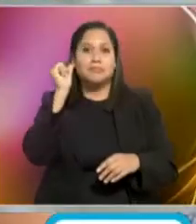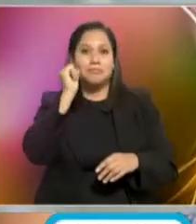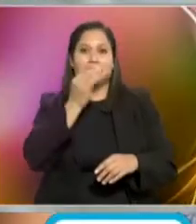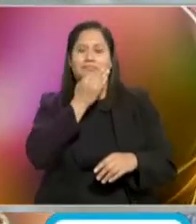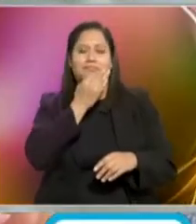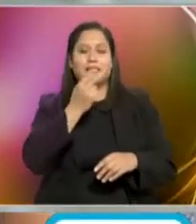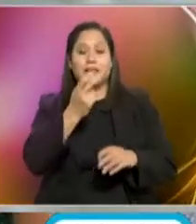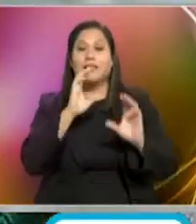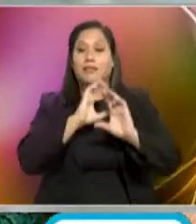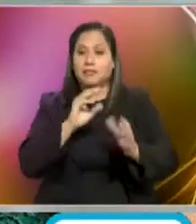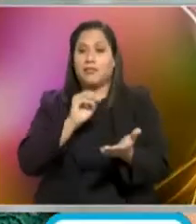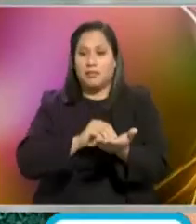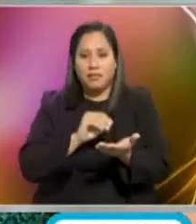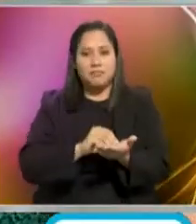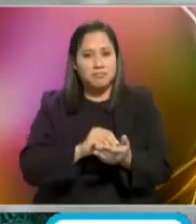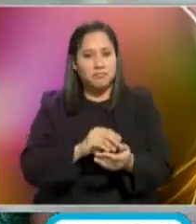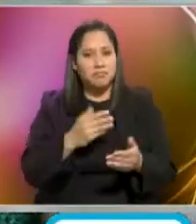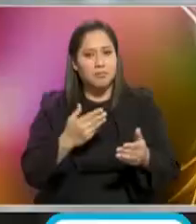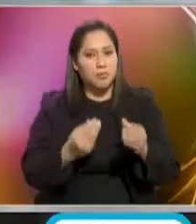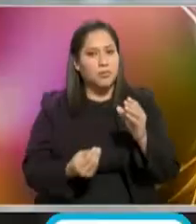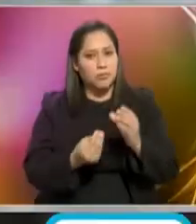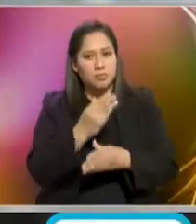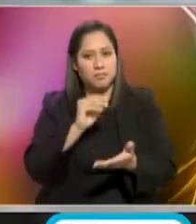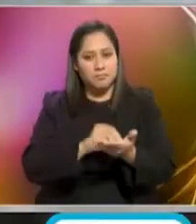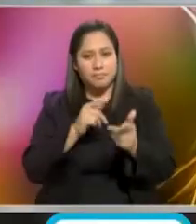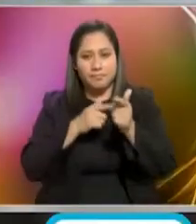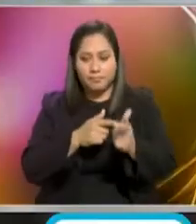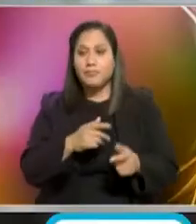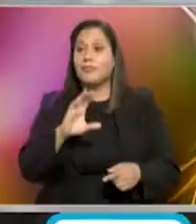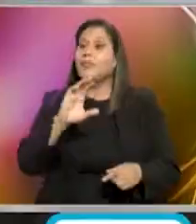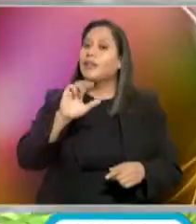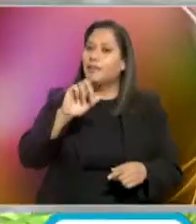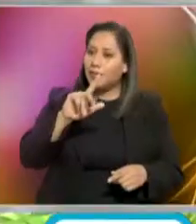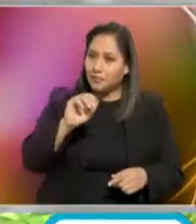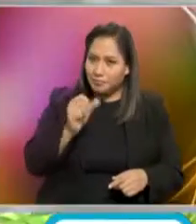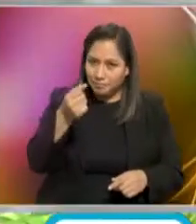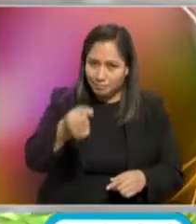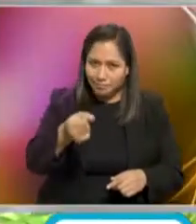esas canciones como dices son actuales. Claro. Totalmente. Carlitos, pues muchas